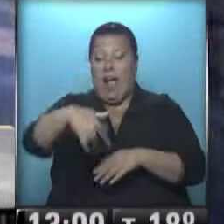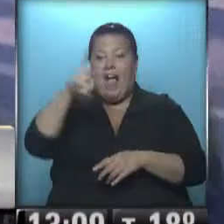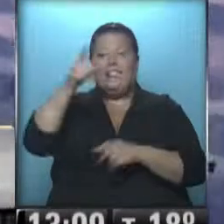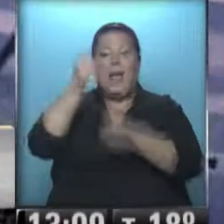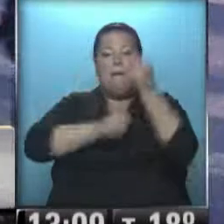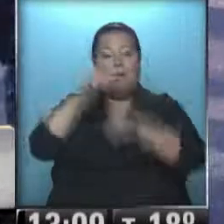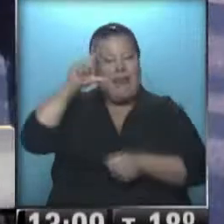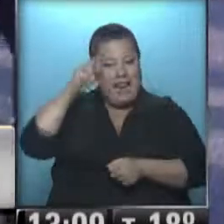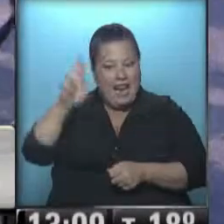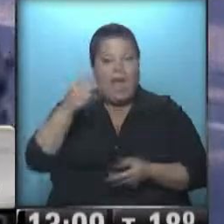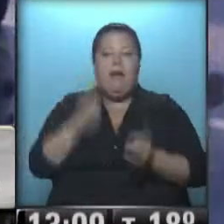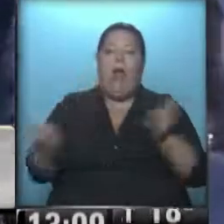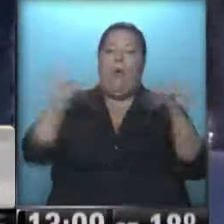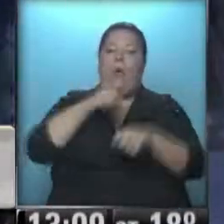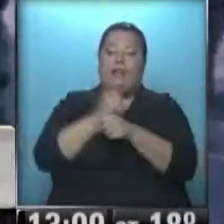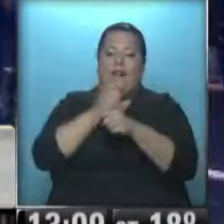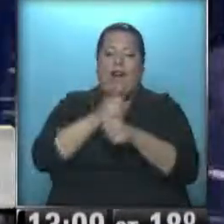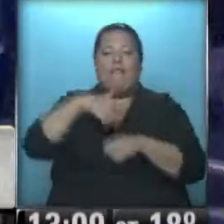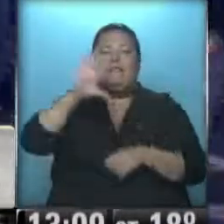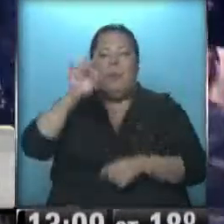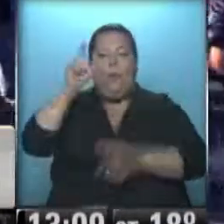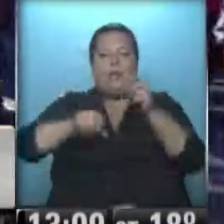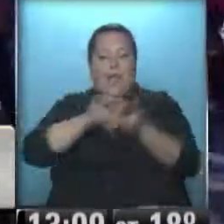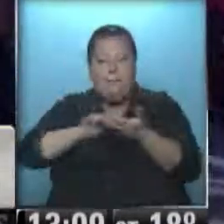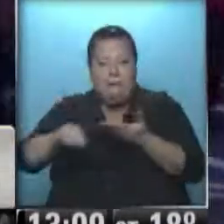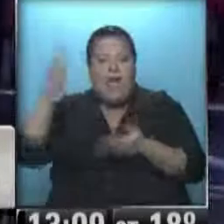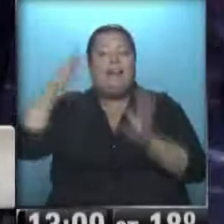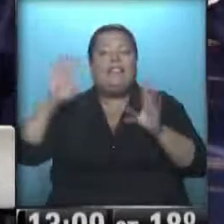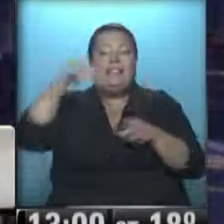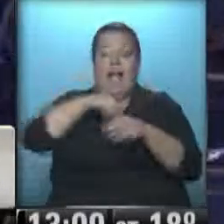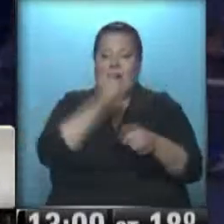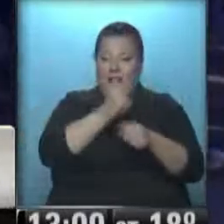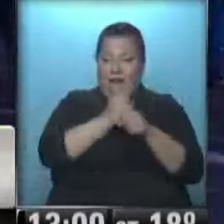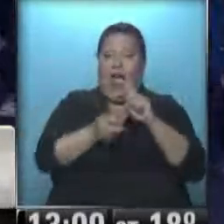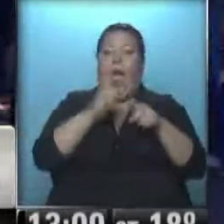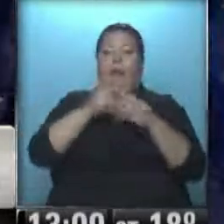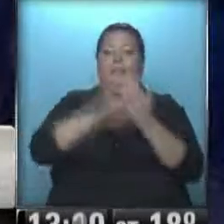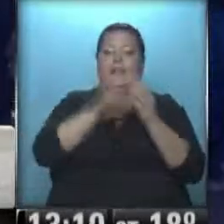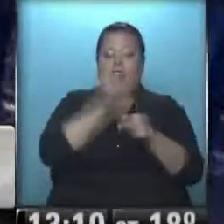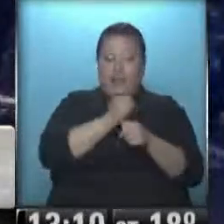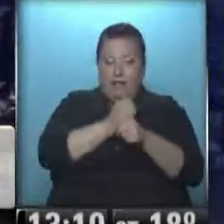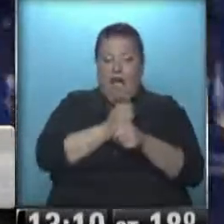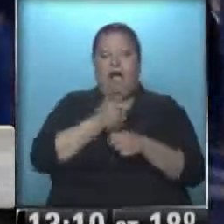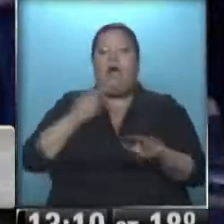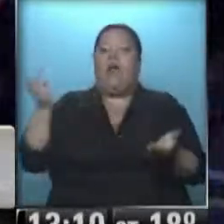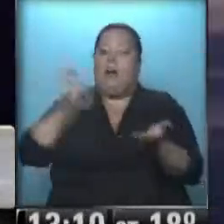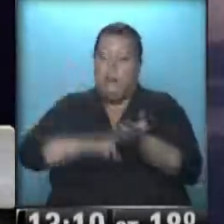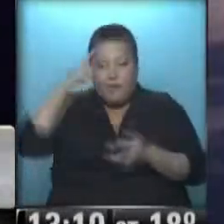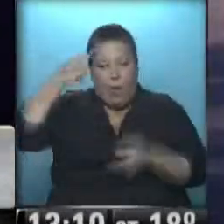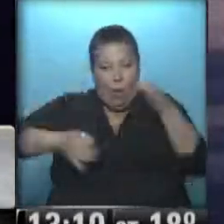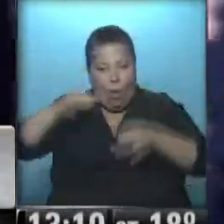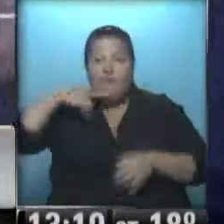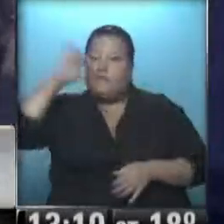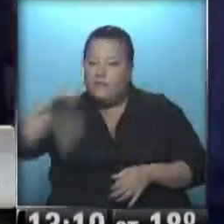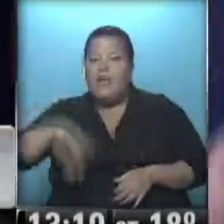autopartista Lear por la reincorporación de medio centenar de trabajadores que formaban parte del acuerdo ante el Ministerio de Trabajo ratificado por la justicia